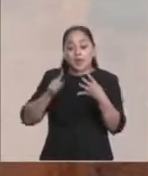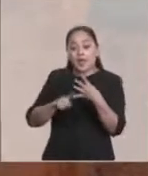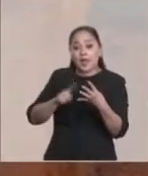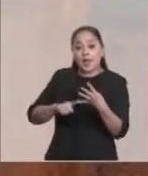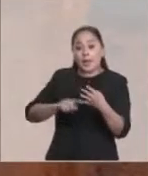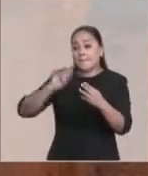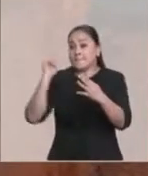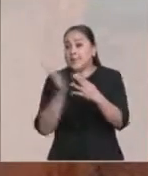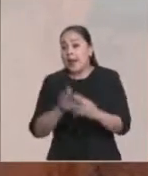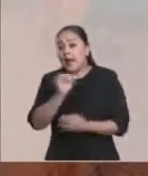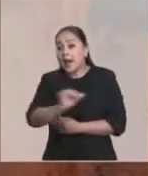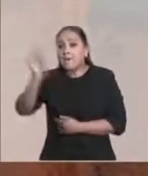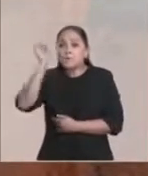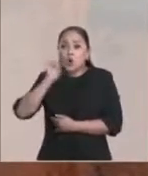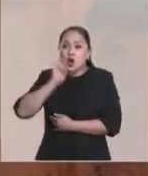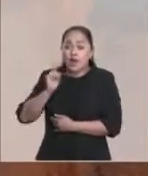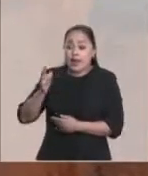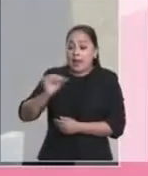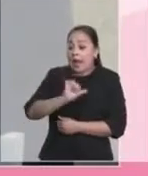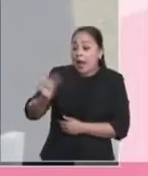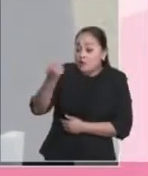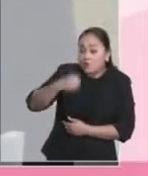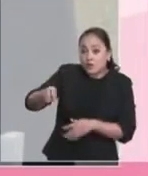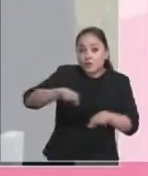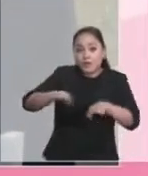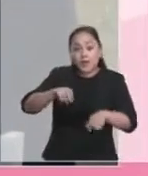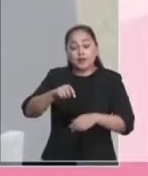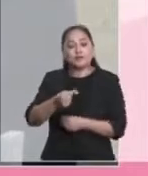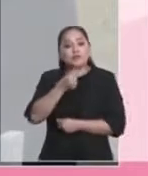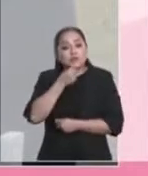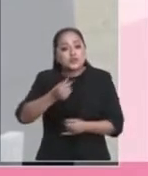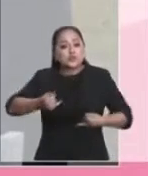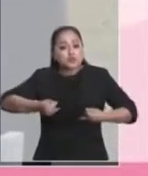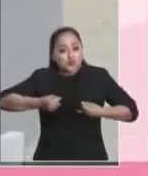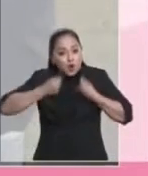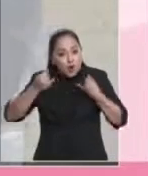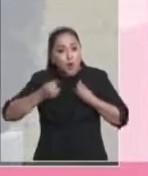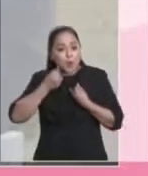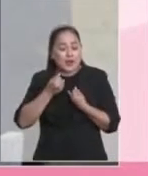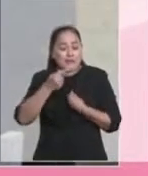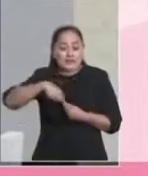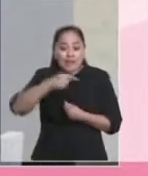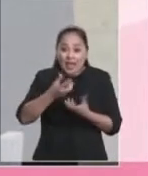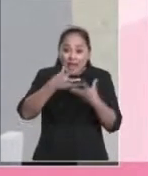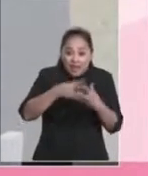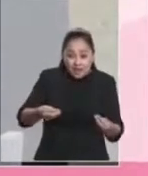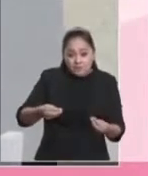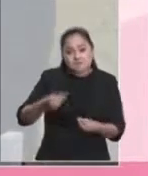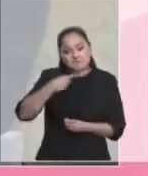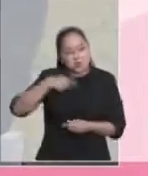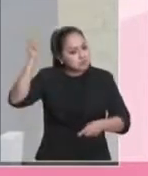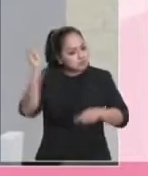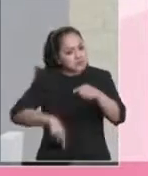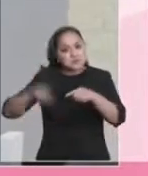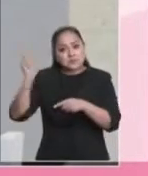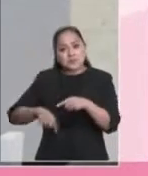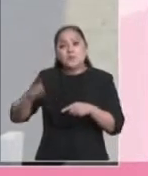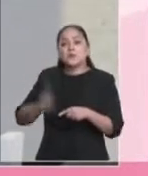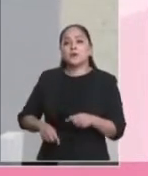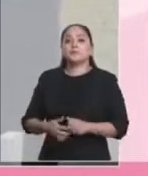feminicidio, a la trata de personas, a la desaparición de niños, de adolescentes y de jóvenes. Y quinto, voy a